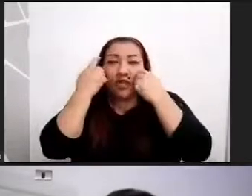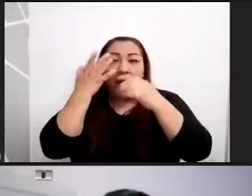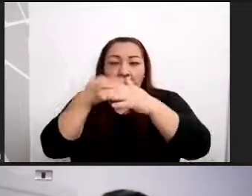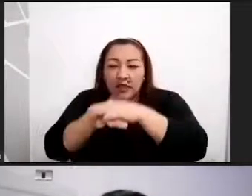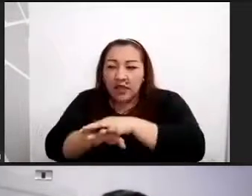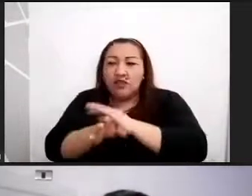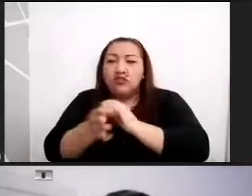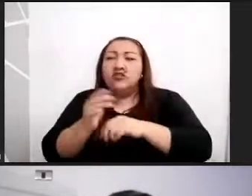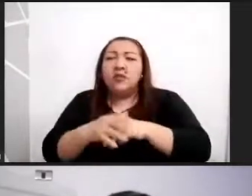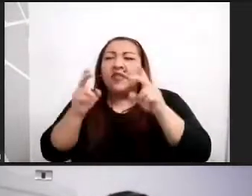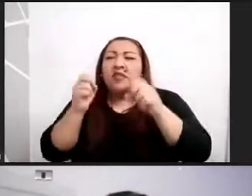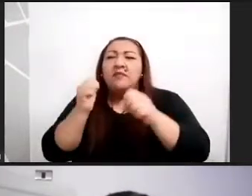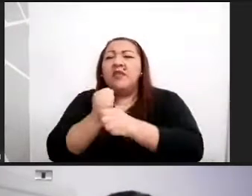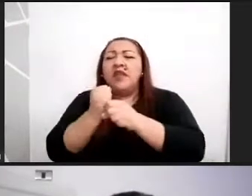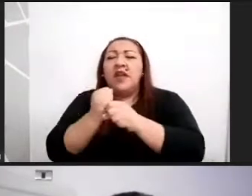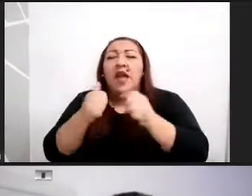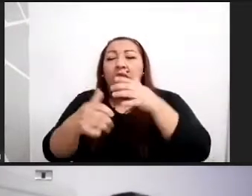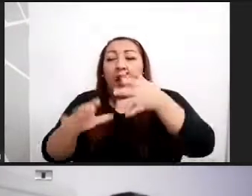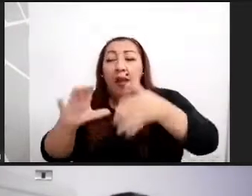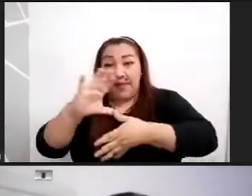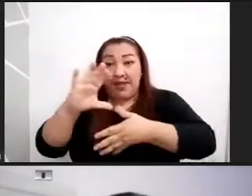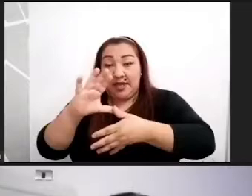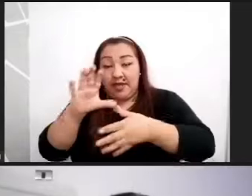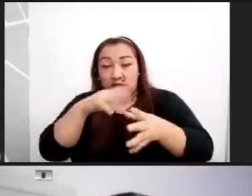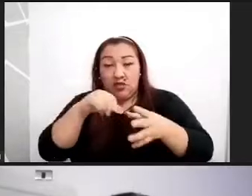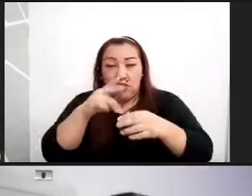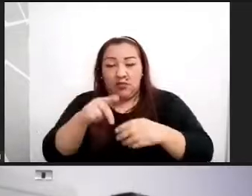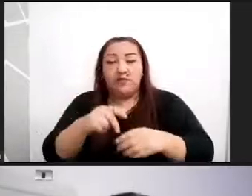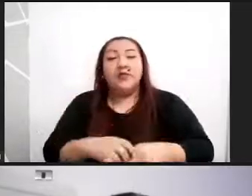Desde enero a agosto del 2022 será